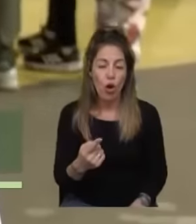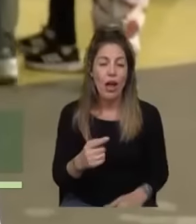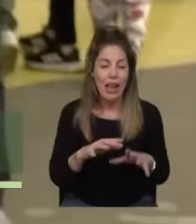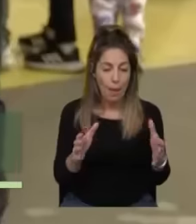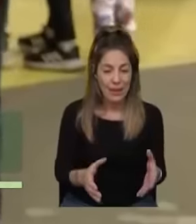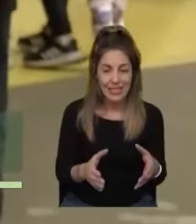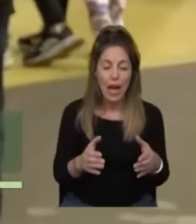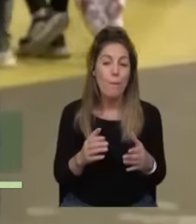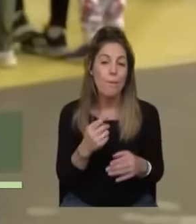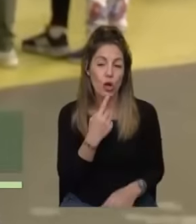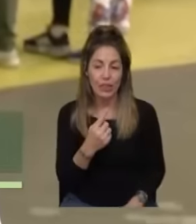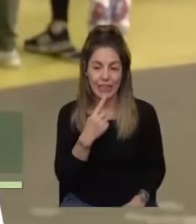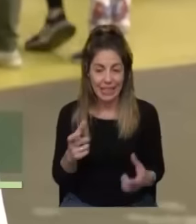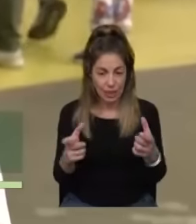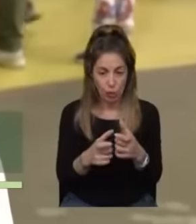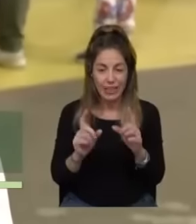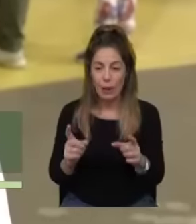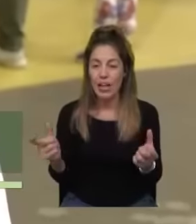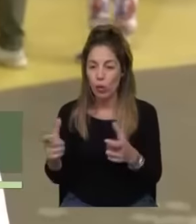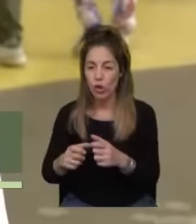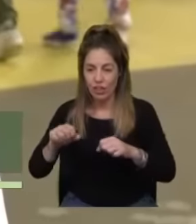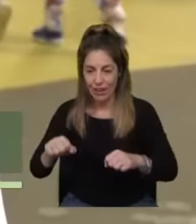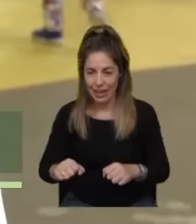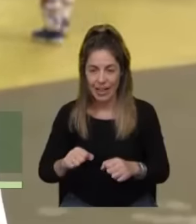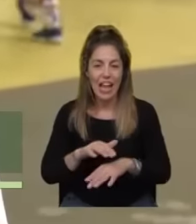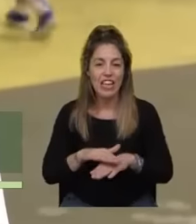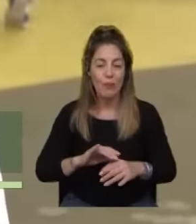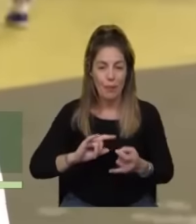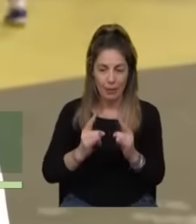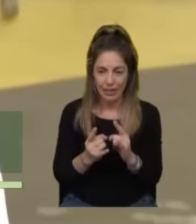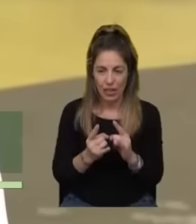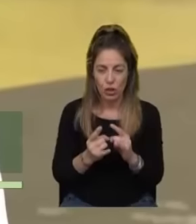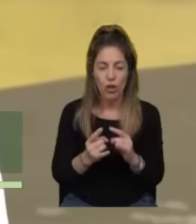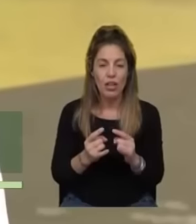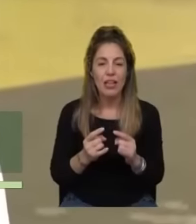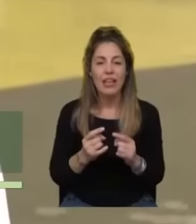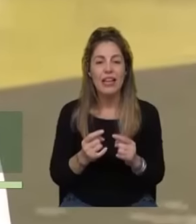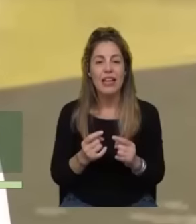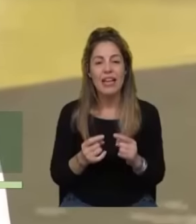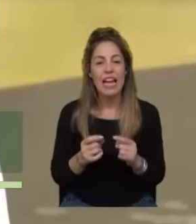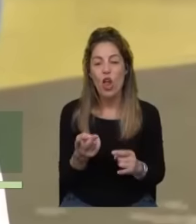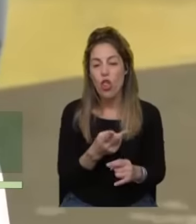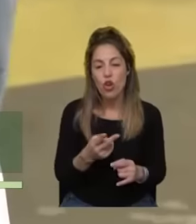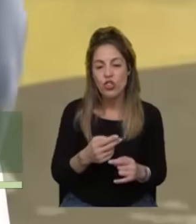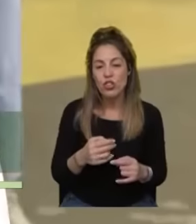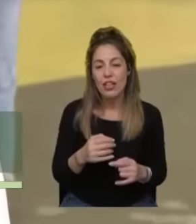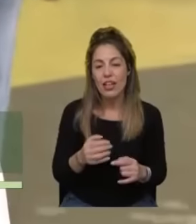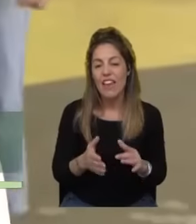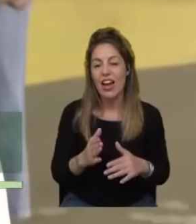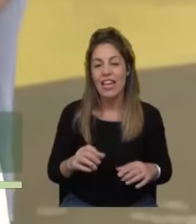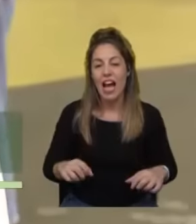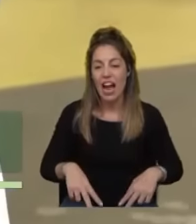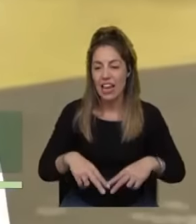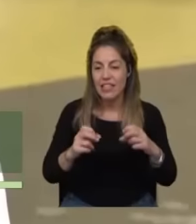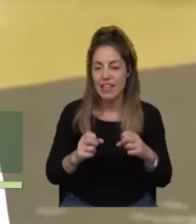allí, y reunión de bancada a nivel parlamentario. ¿Qué es lo que se va a analizar en ambos órdenes? ¿Qué es lo que está evaluando